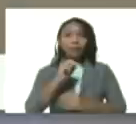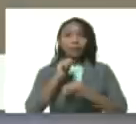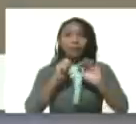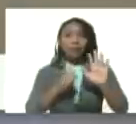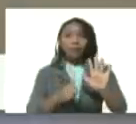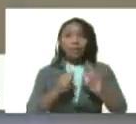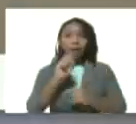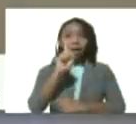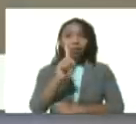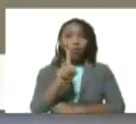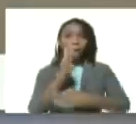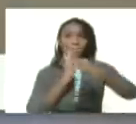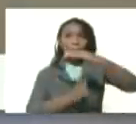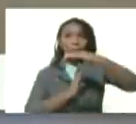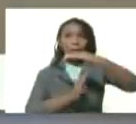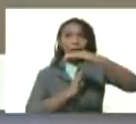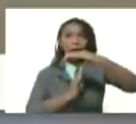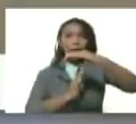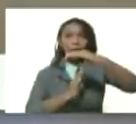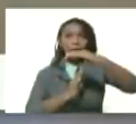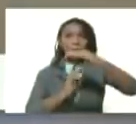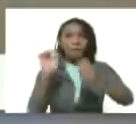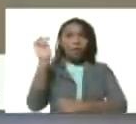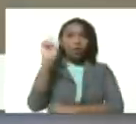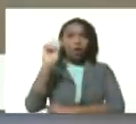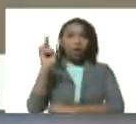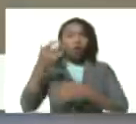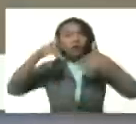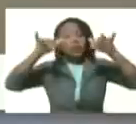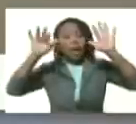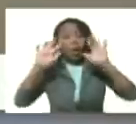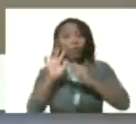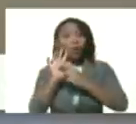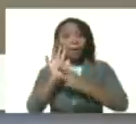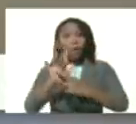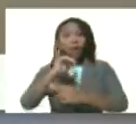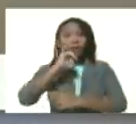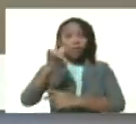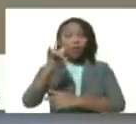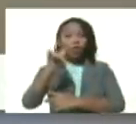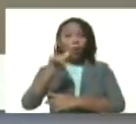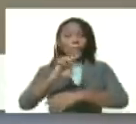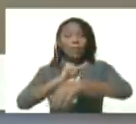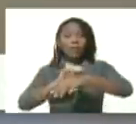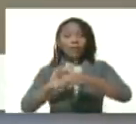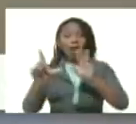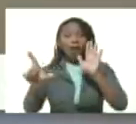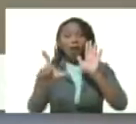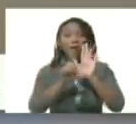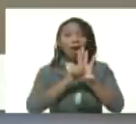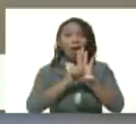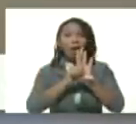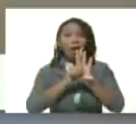2.061 migrantes venezolanos, según reporta Medicina Legal de Colombia,